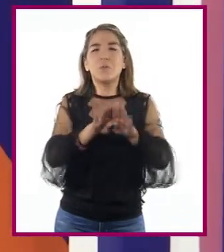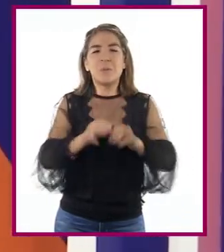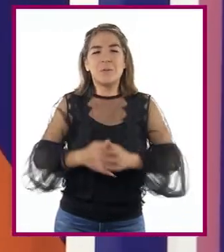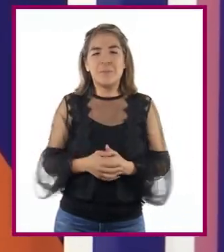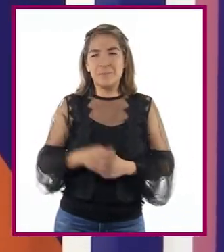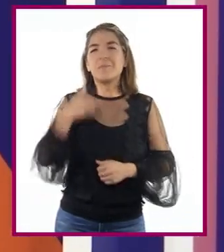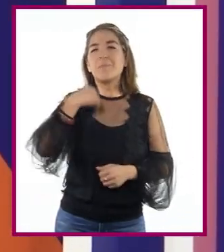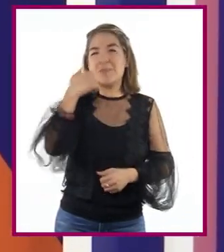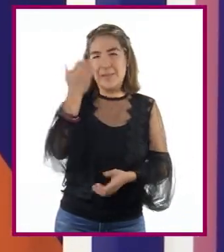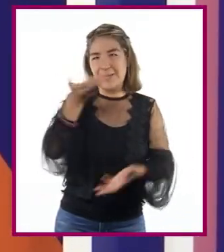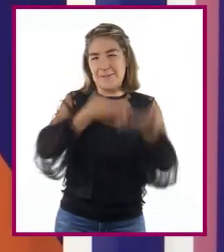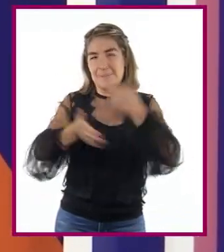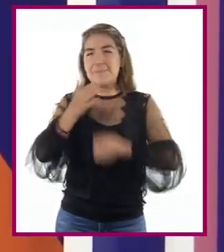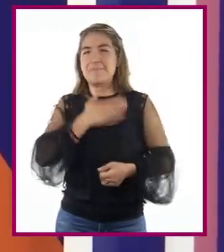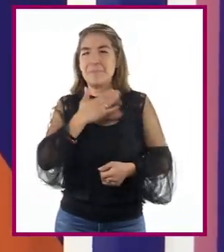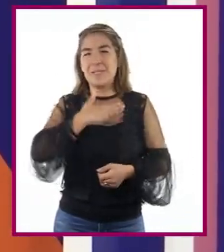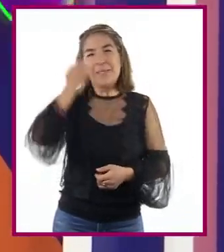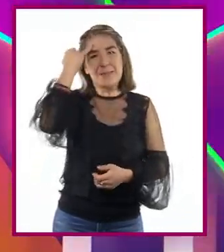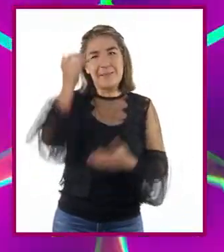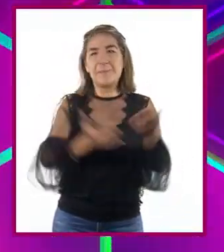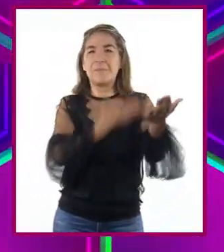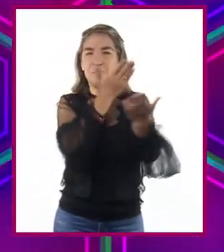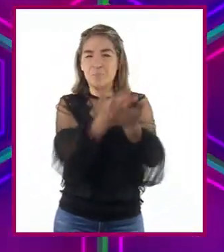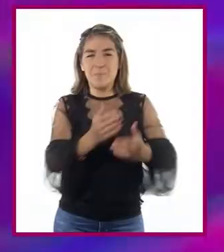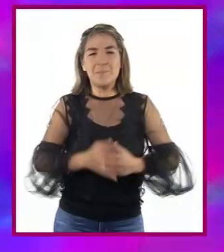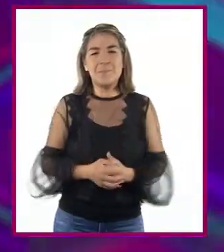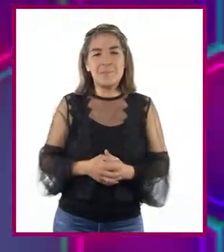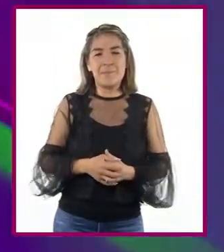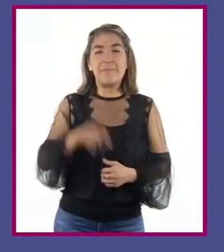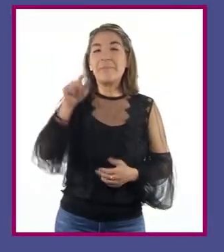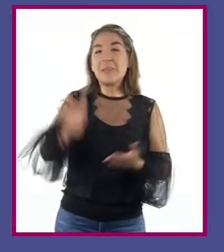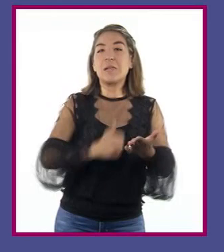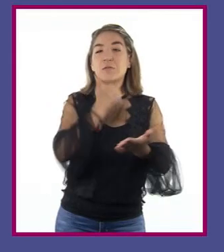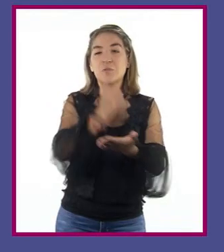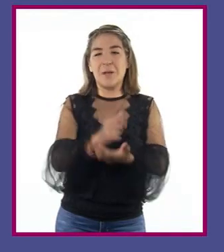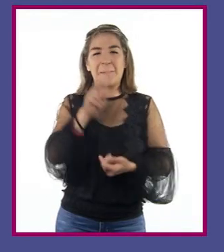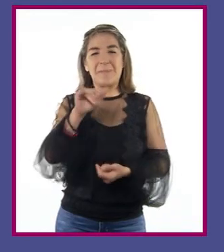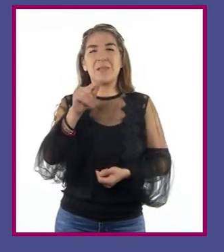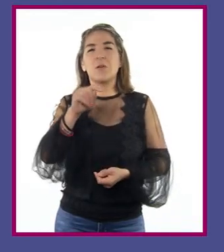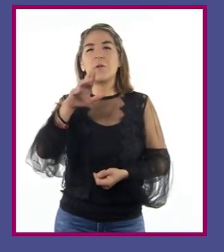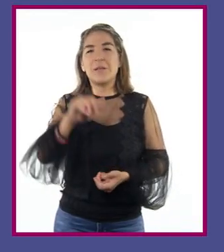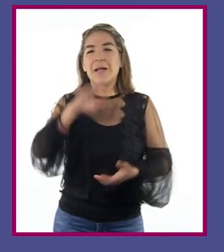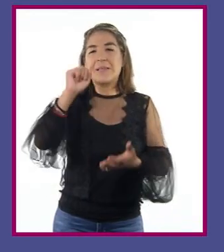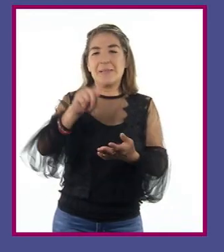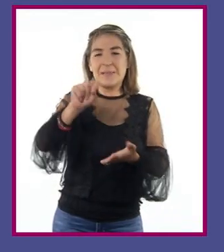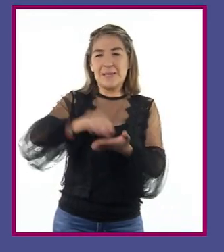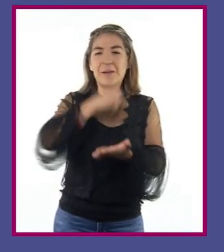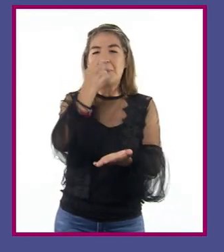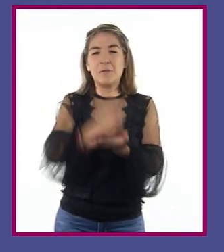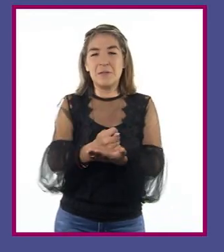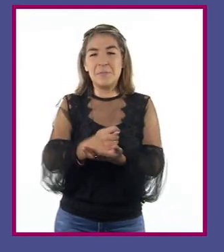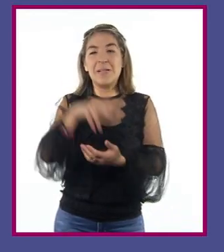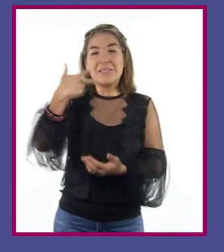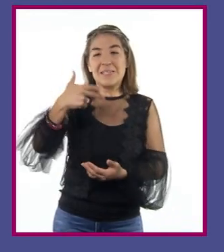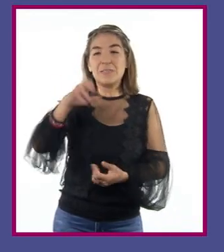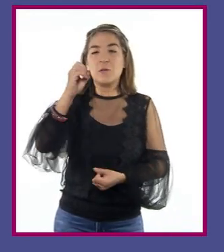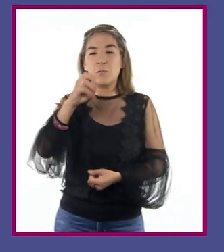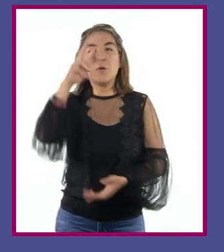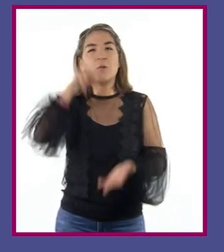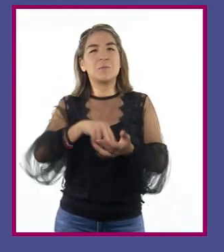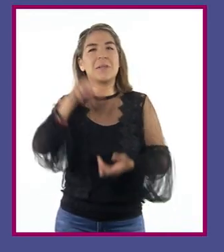Le quiero compartir mi propuesta, profesora. Dice, Ciudad Victoria, Tamaulipas, a 13 de octubre de